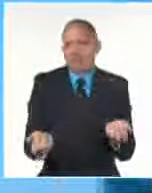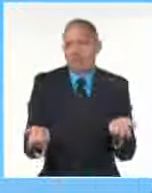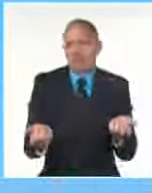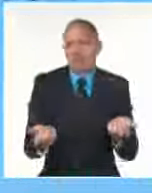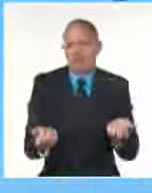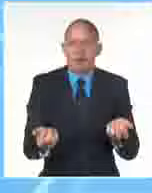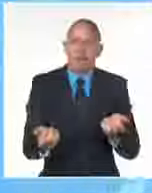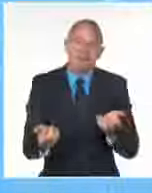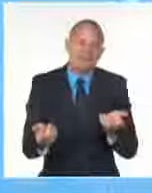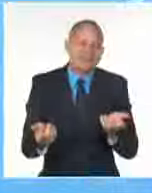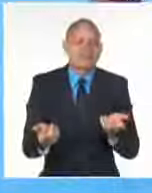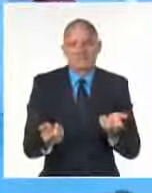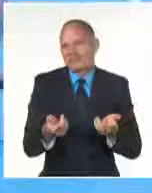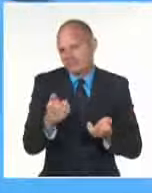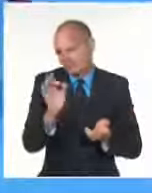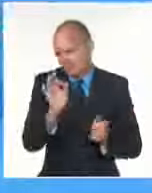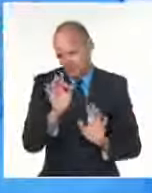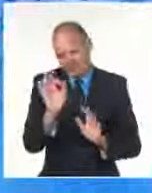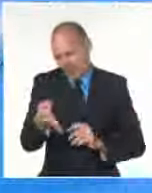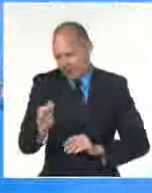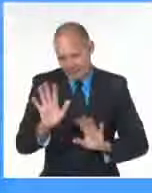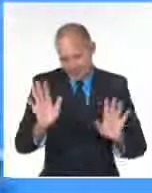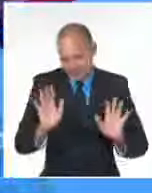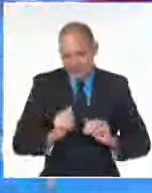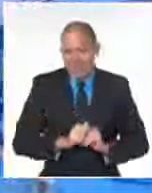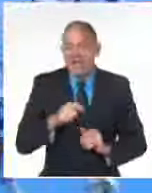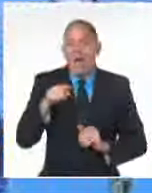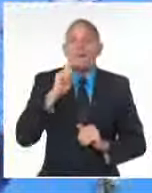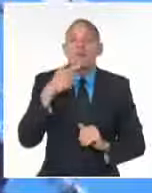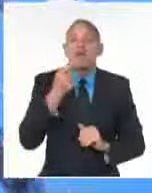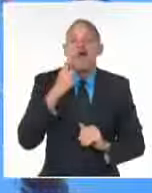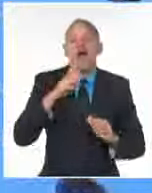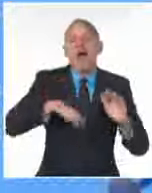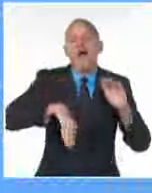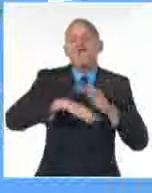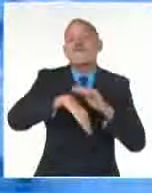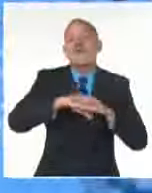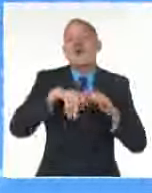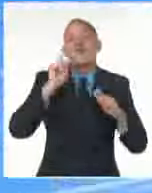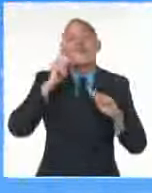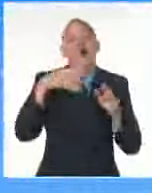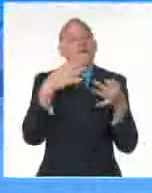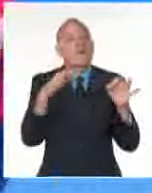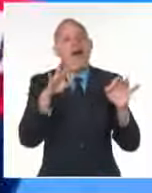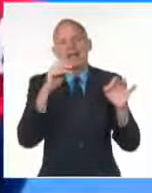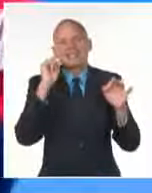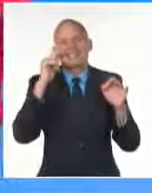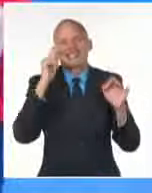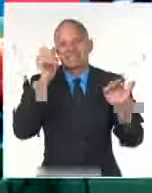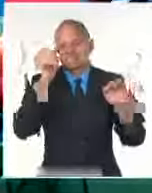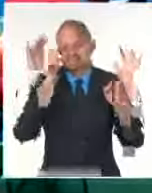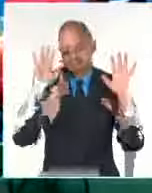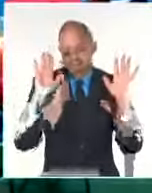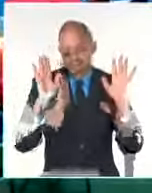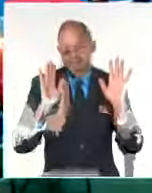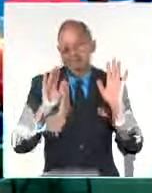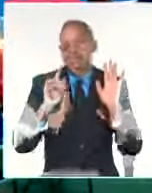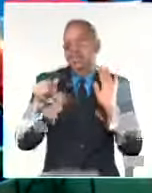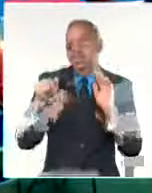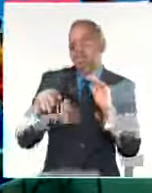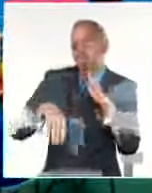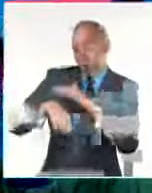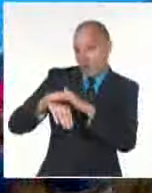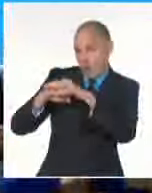Bueno, es cierto, pero eso es en el fútbol 11, en el tradicional, no en el fútbol sala, donde ya